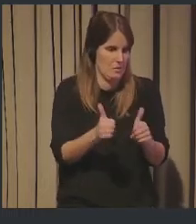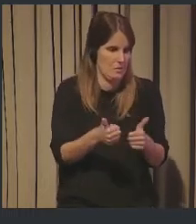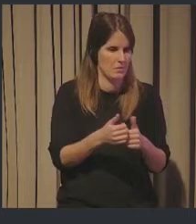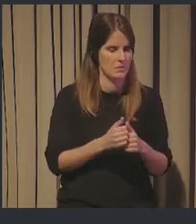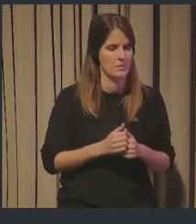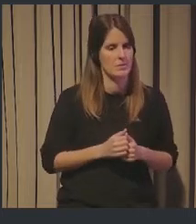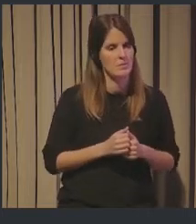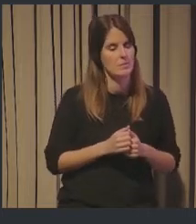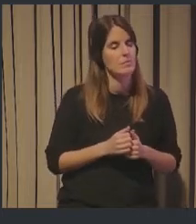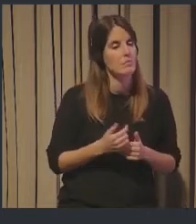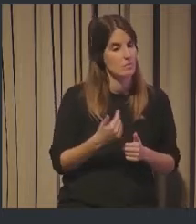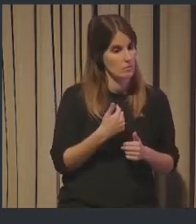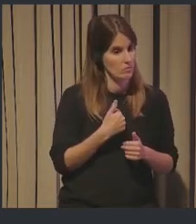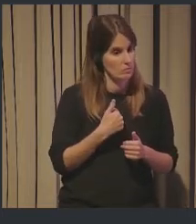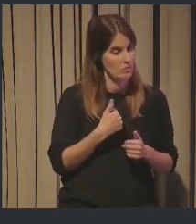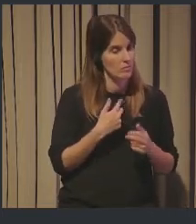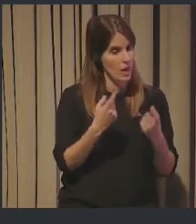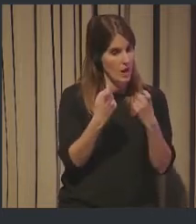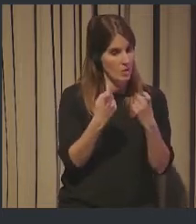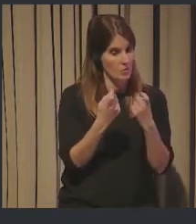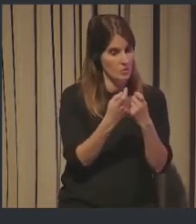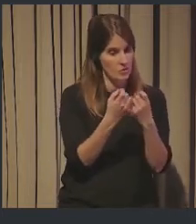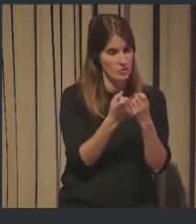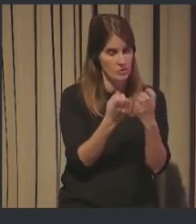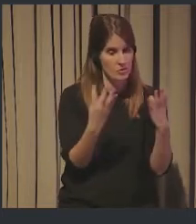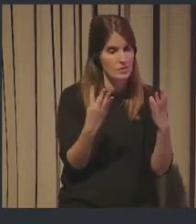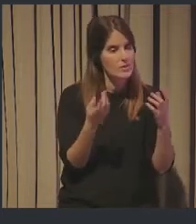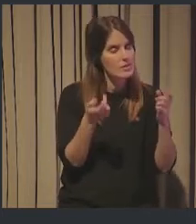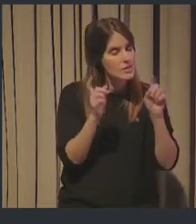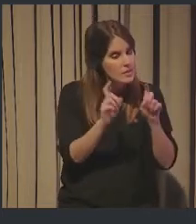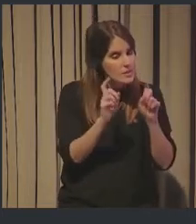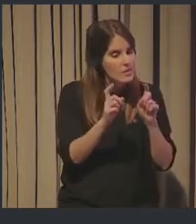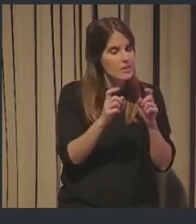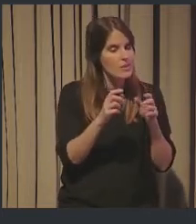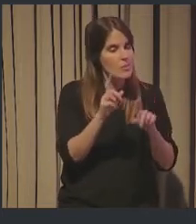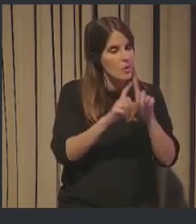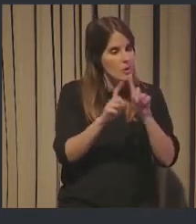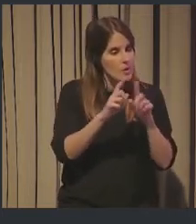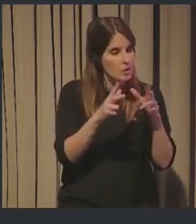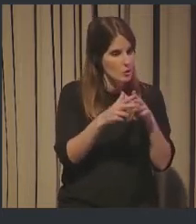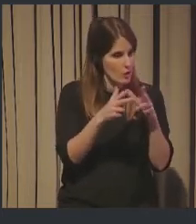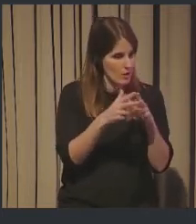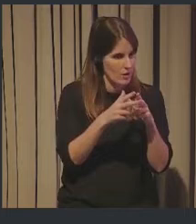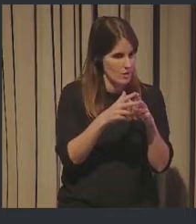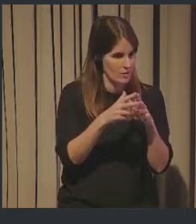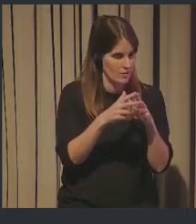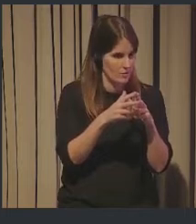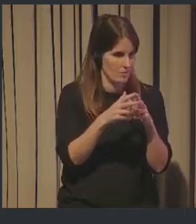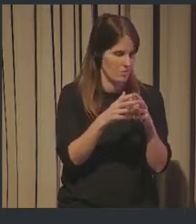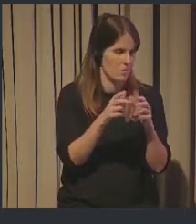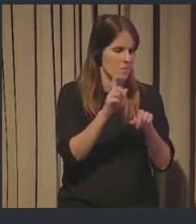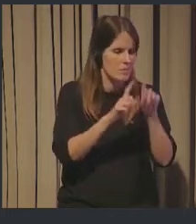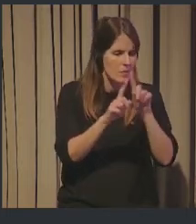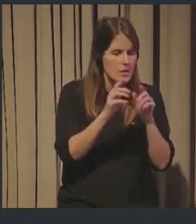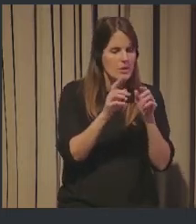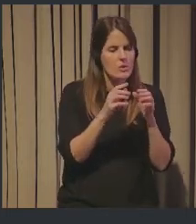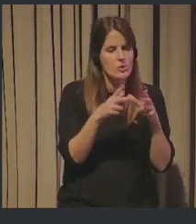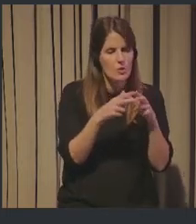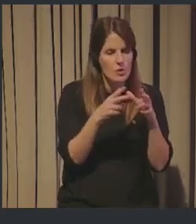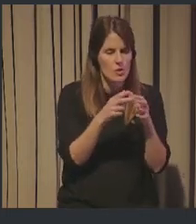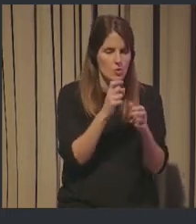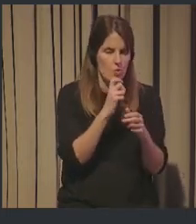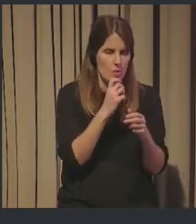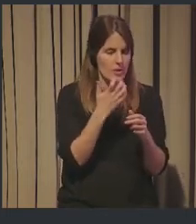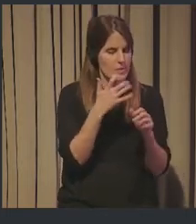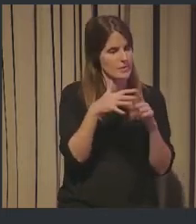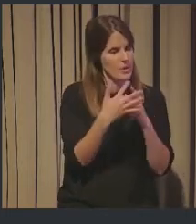Así que enseñaba problemas sociales, lo más cercano a estudios del futuro, la